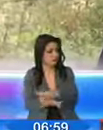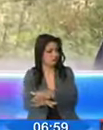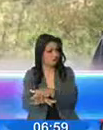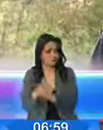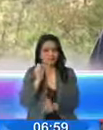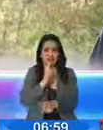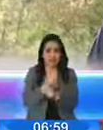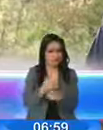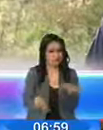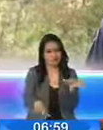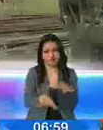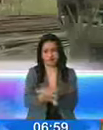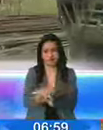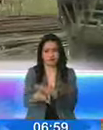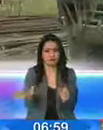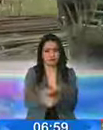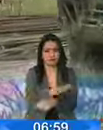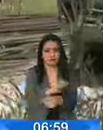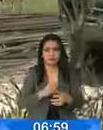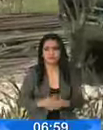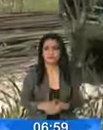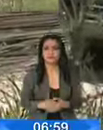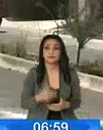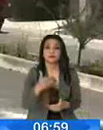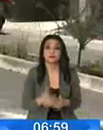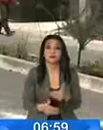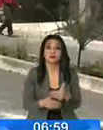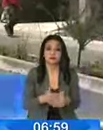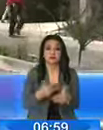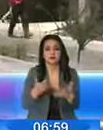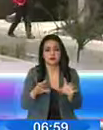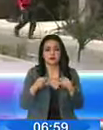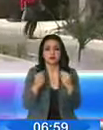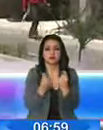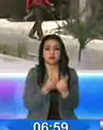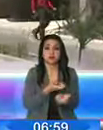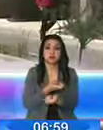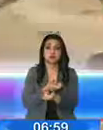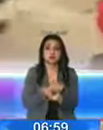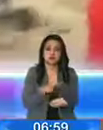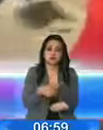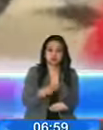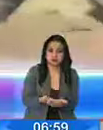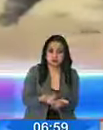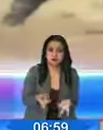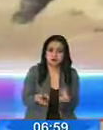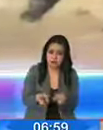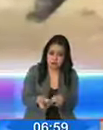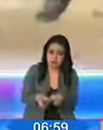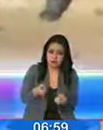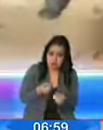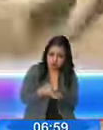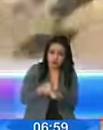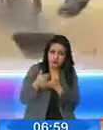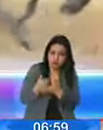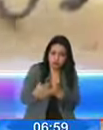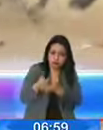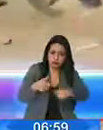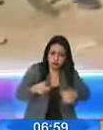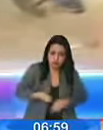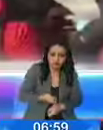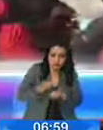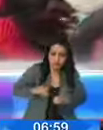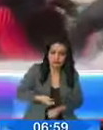tapado, enterrado. Minutos más tarde llegaron los rescatistas del cuerpo de bomberos, quienes se sumaron a las labores de evacuación de la